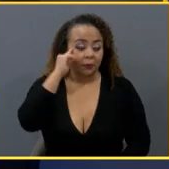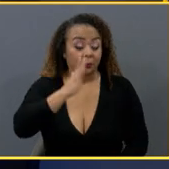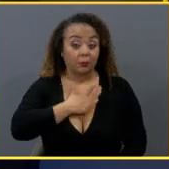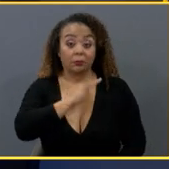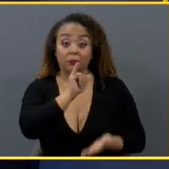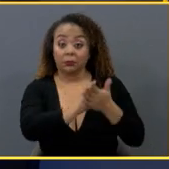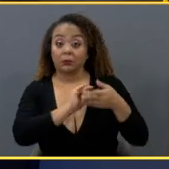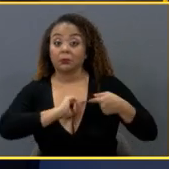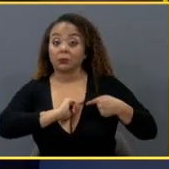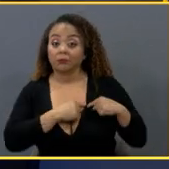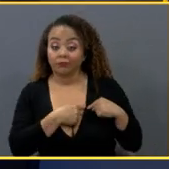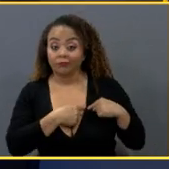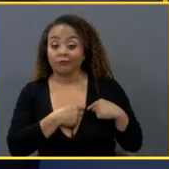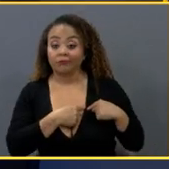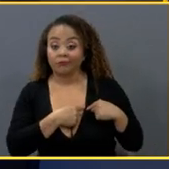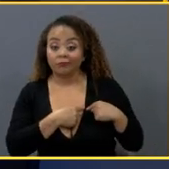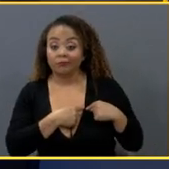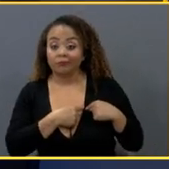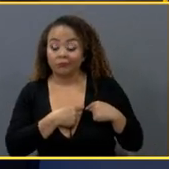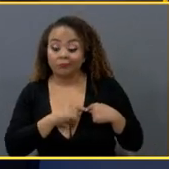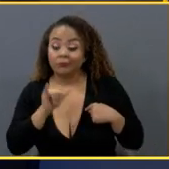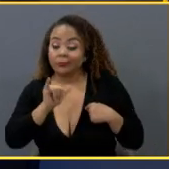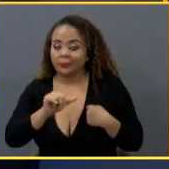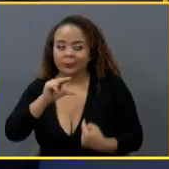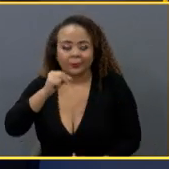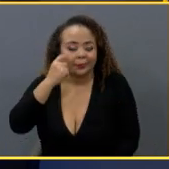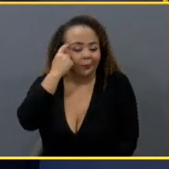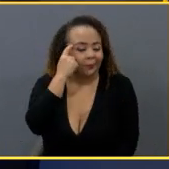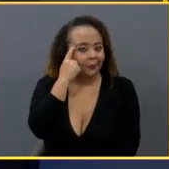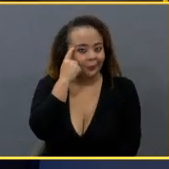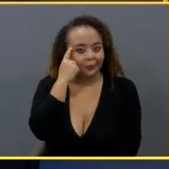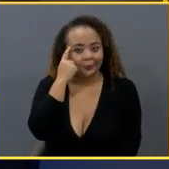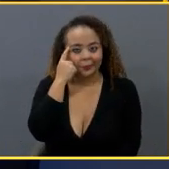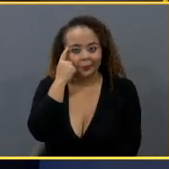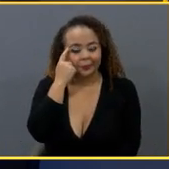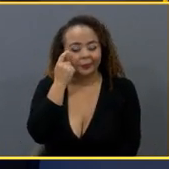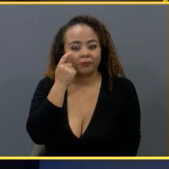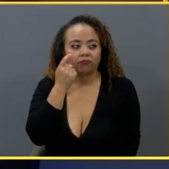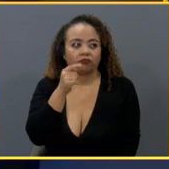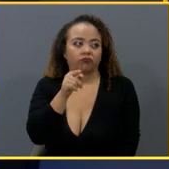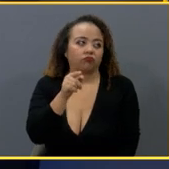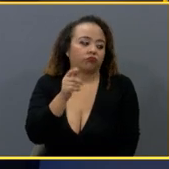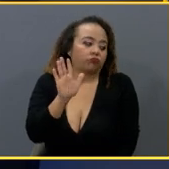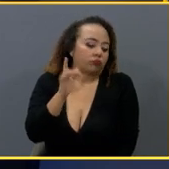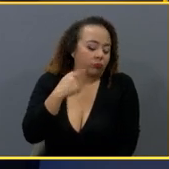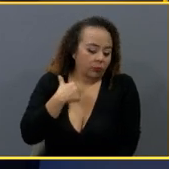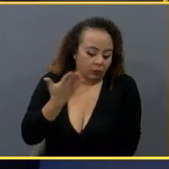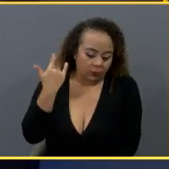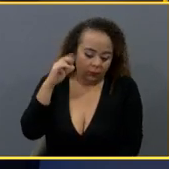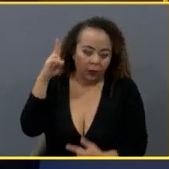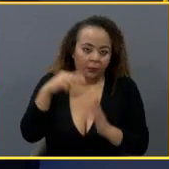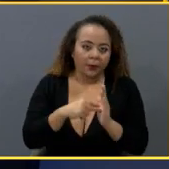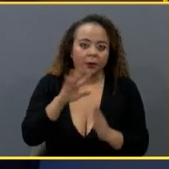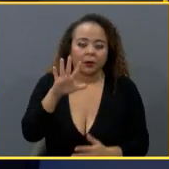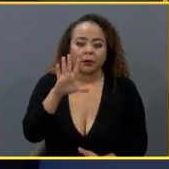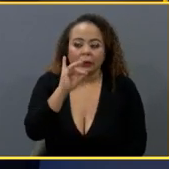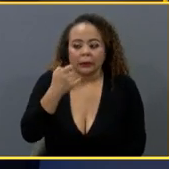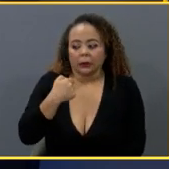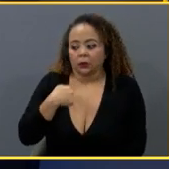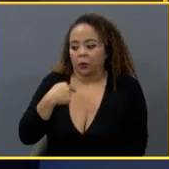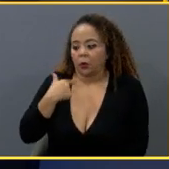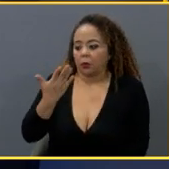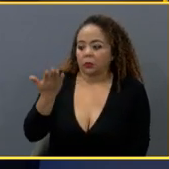duele. Que esto era impensado. Si ustedes, yo lo remonto al 2005, si yo lo remonto